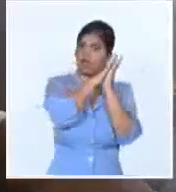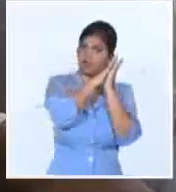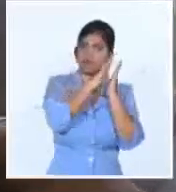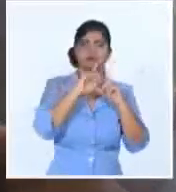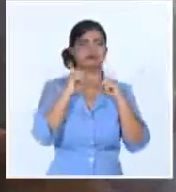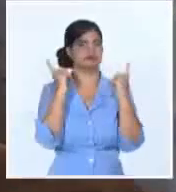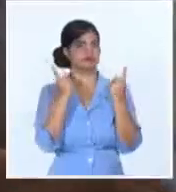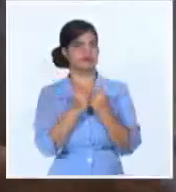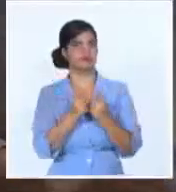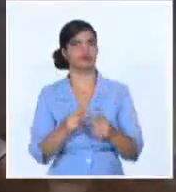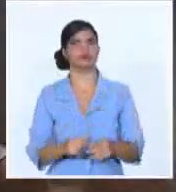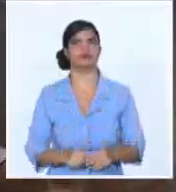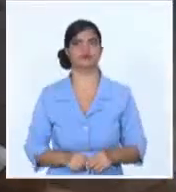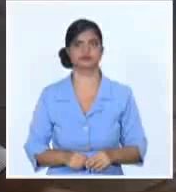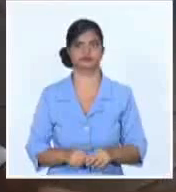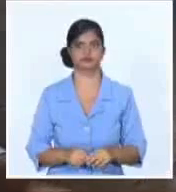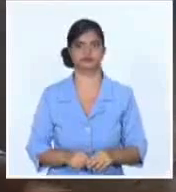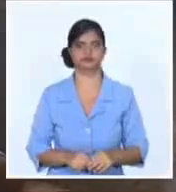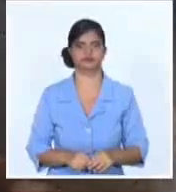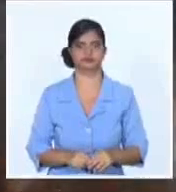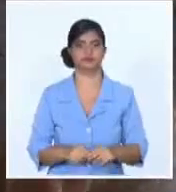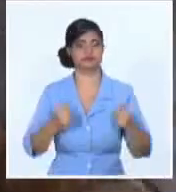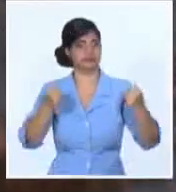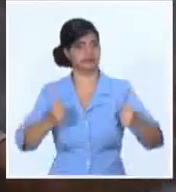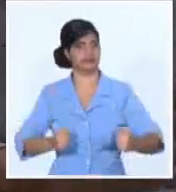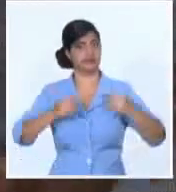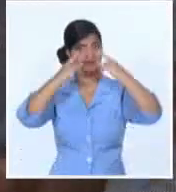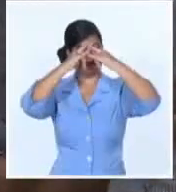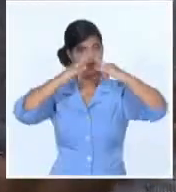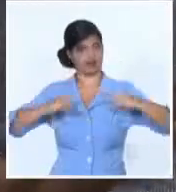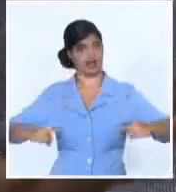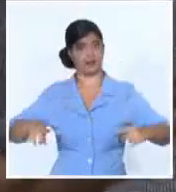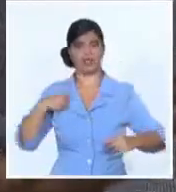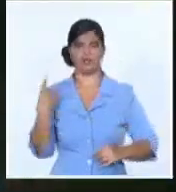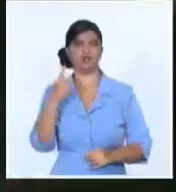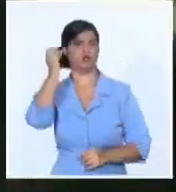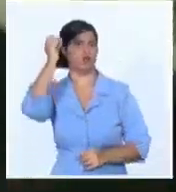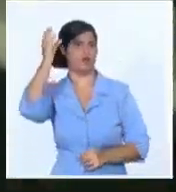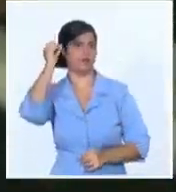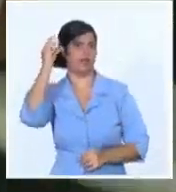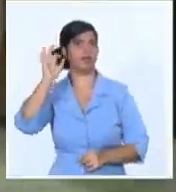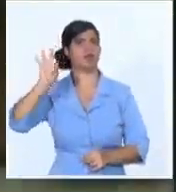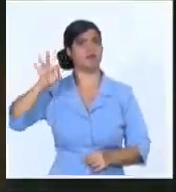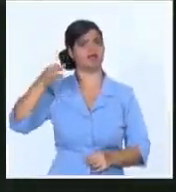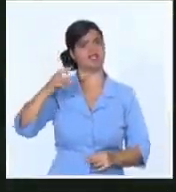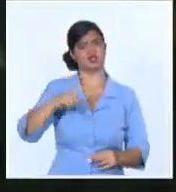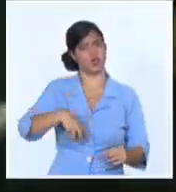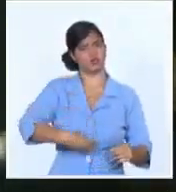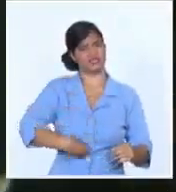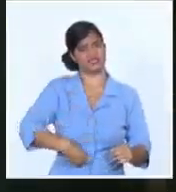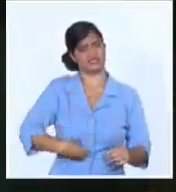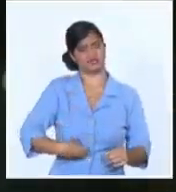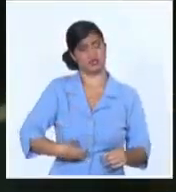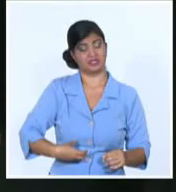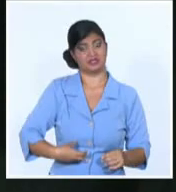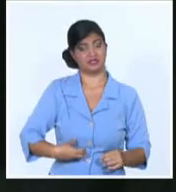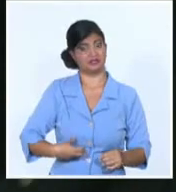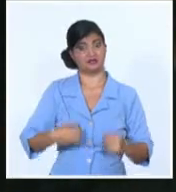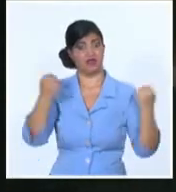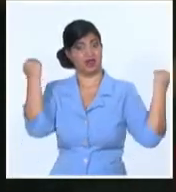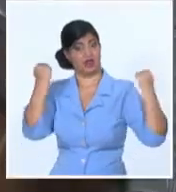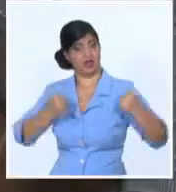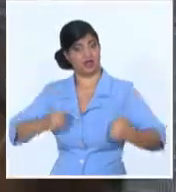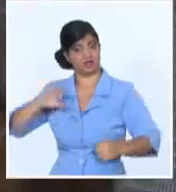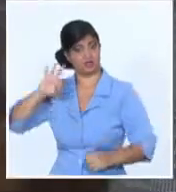Construimos techo para las casas de campaña, para que el sol no golpee tanto. Y entonces la labor más difícil la hacen ellos por la